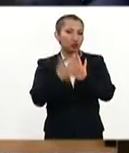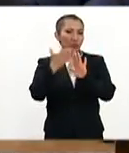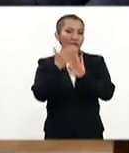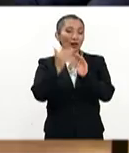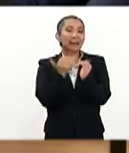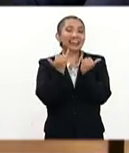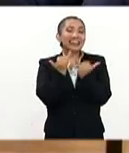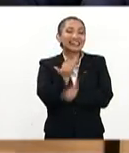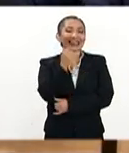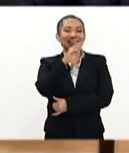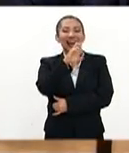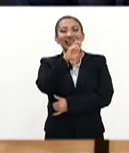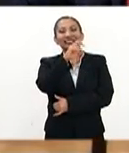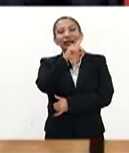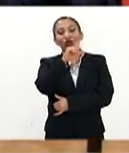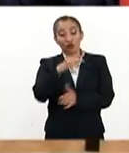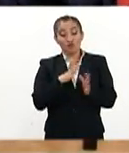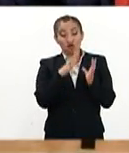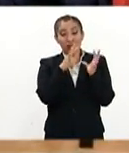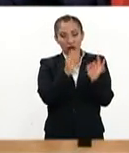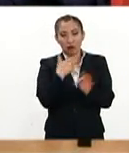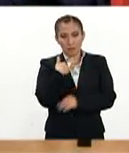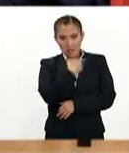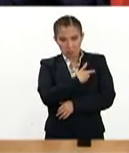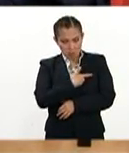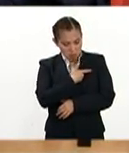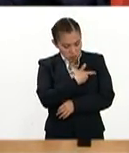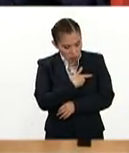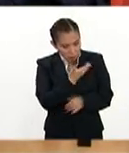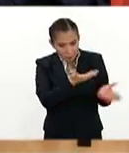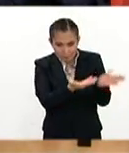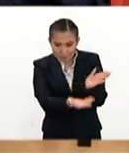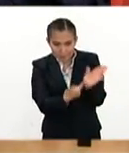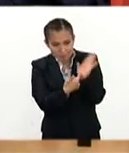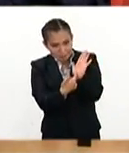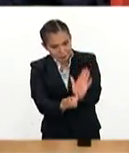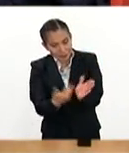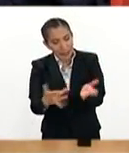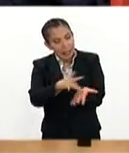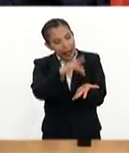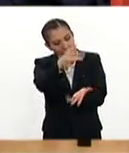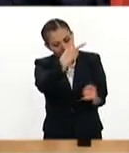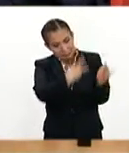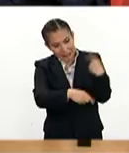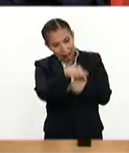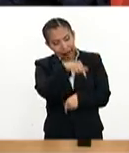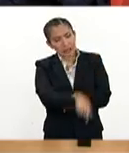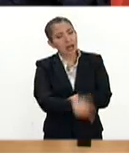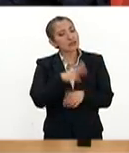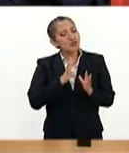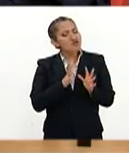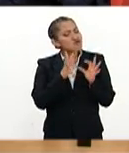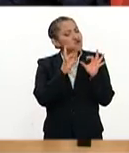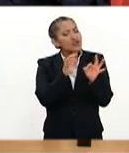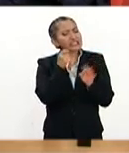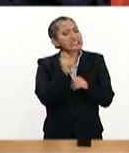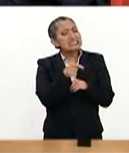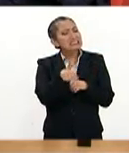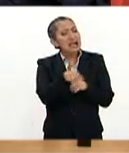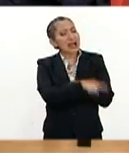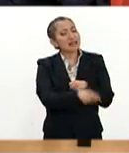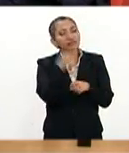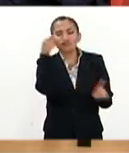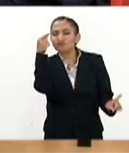Creciendo. Es una fundación, y por eso me da muchísimo gusto presentarla. Gracias, Roxana, por estar aquí. Es una fundación que tiene